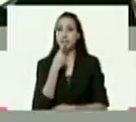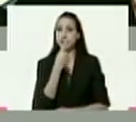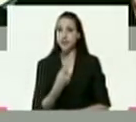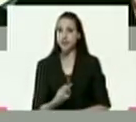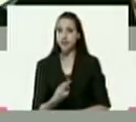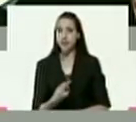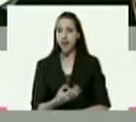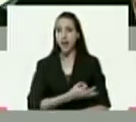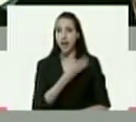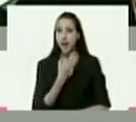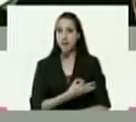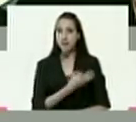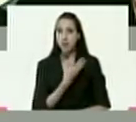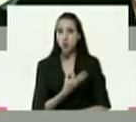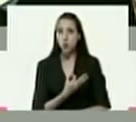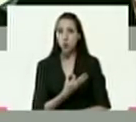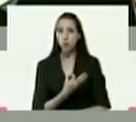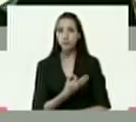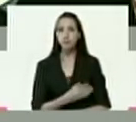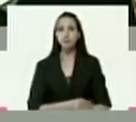el señor